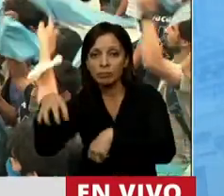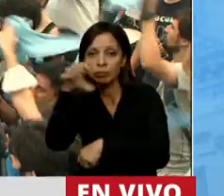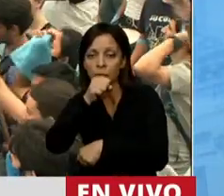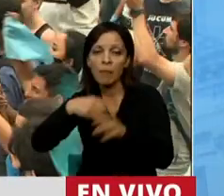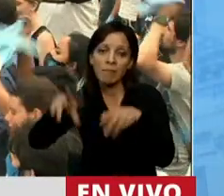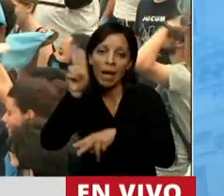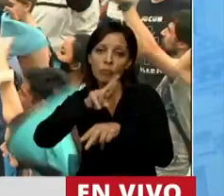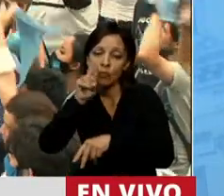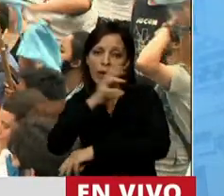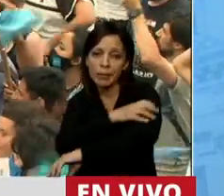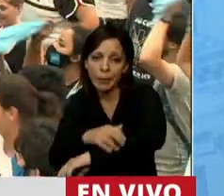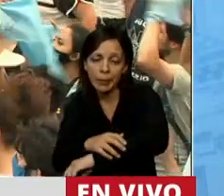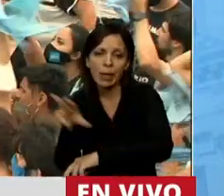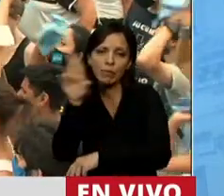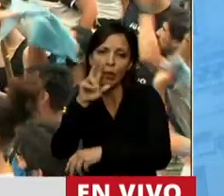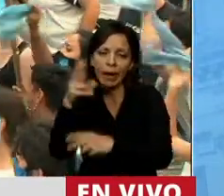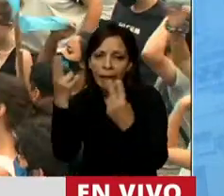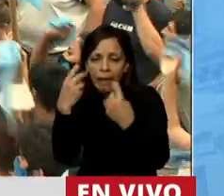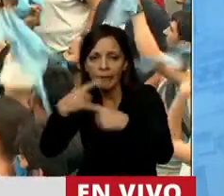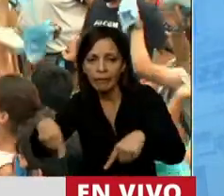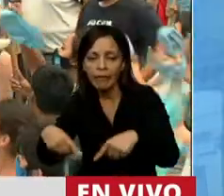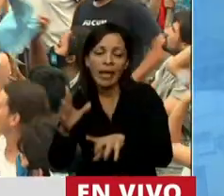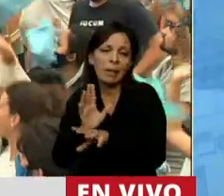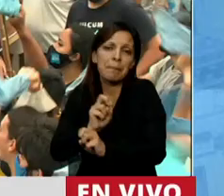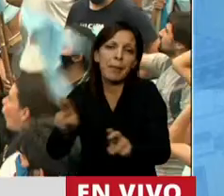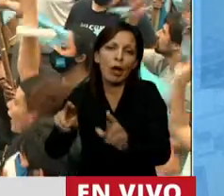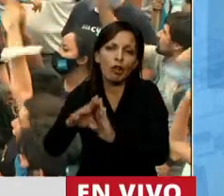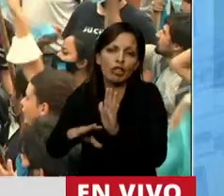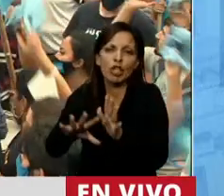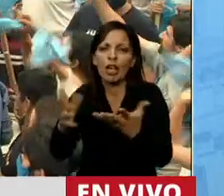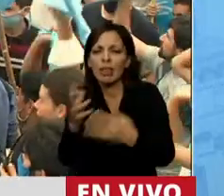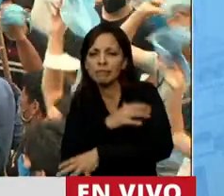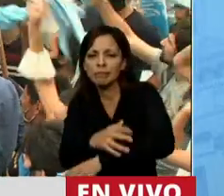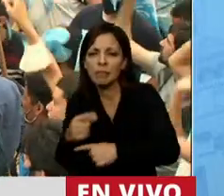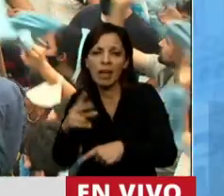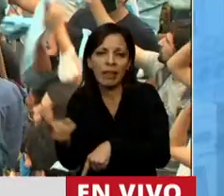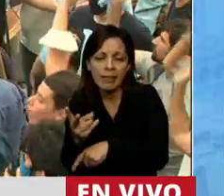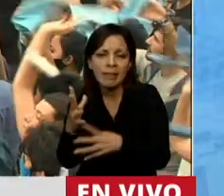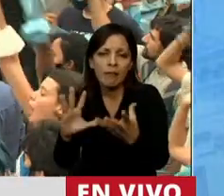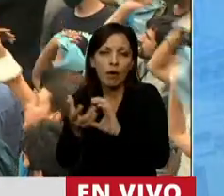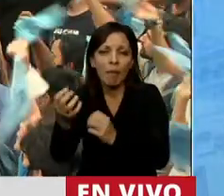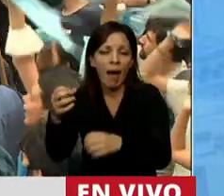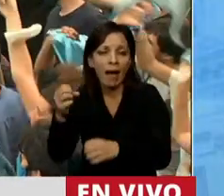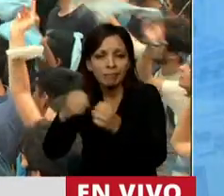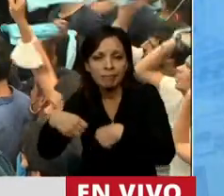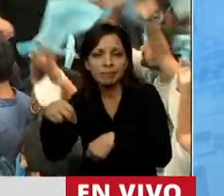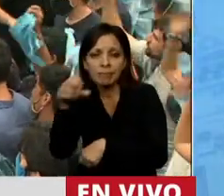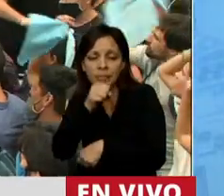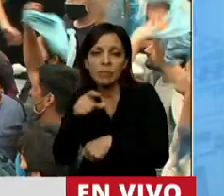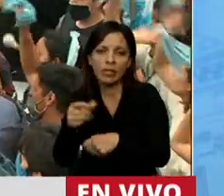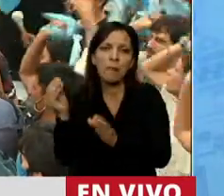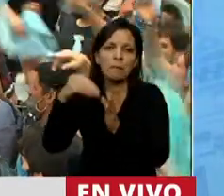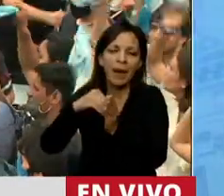las mujeres pobres y las mujeres vulnerables, que lo hacen en las primeras condiciones, son parte de la estadística de la tasa de